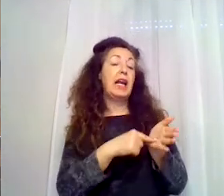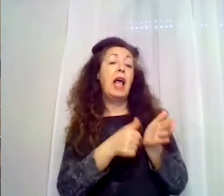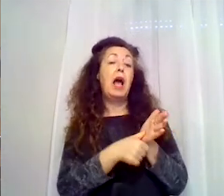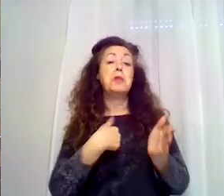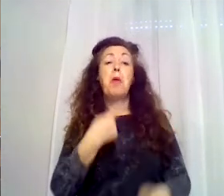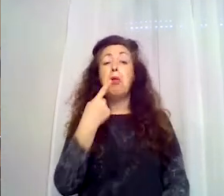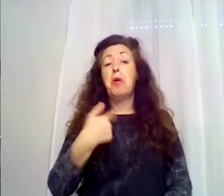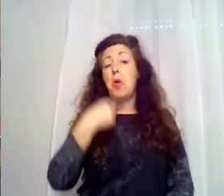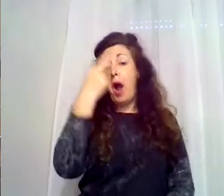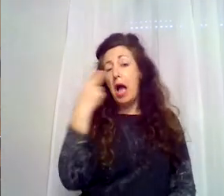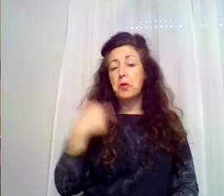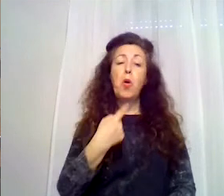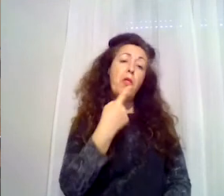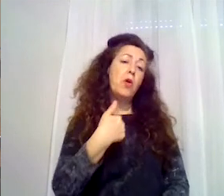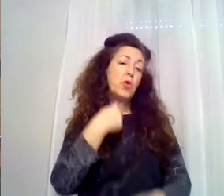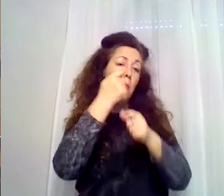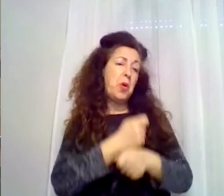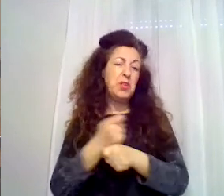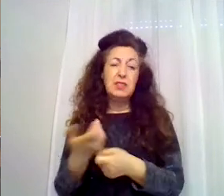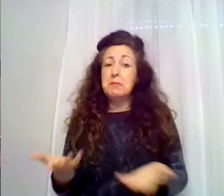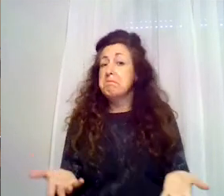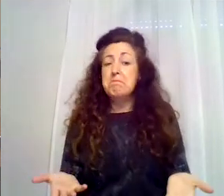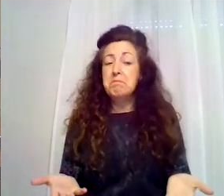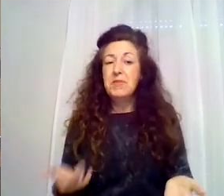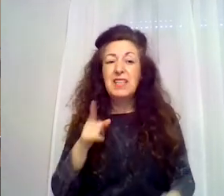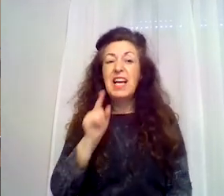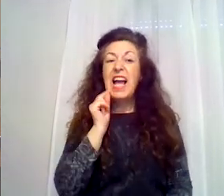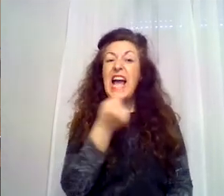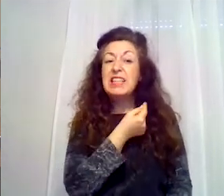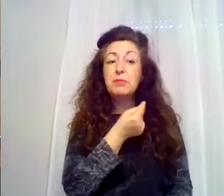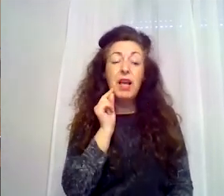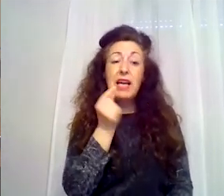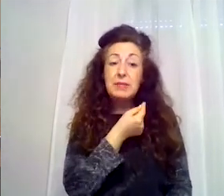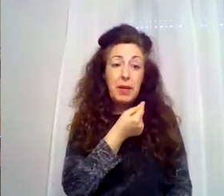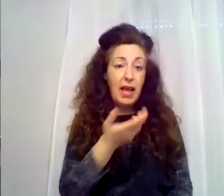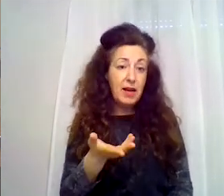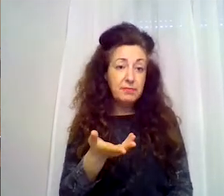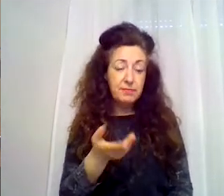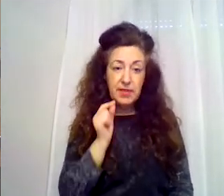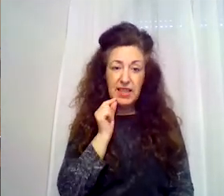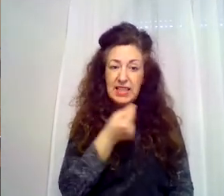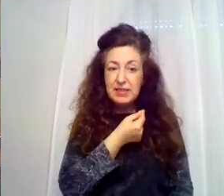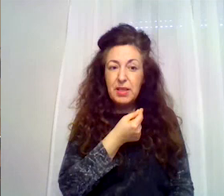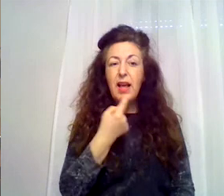valores para calificar, por ejemplo, a Julio César o a Alejandro Magno, que los tenemos divinizados y los tenemos